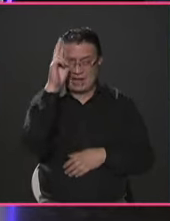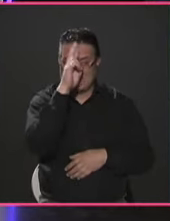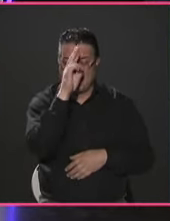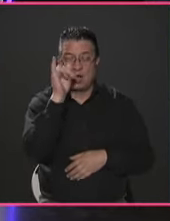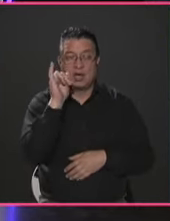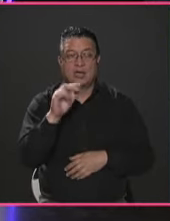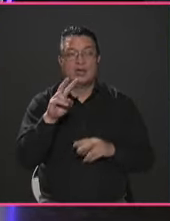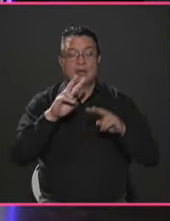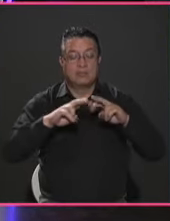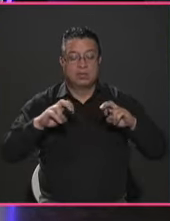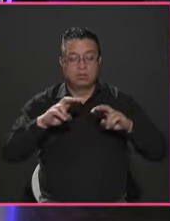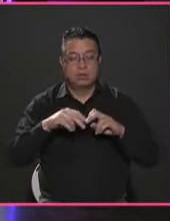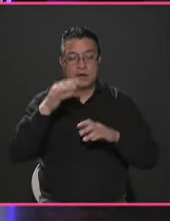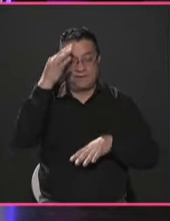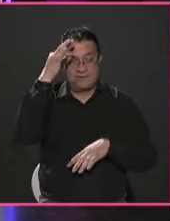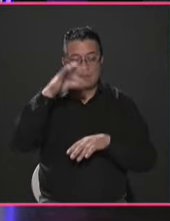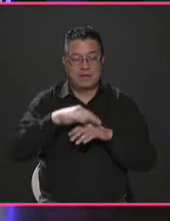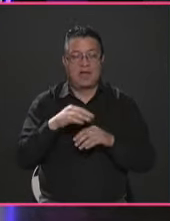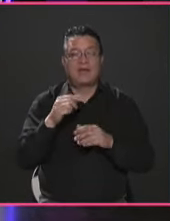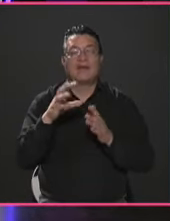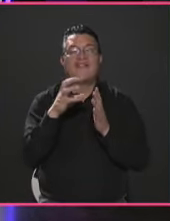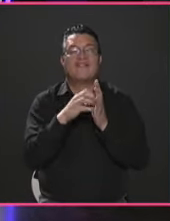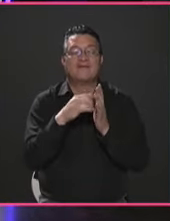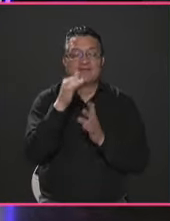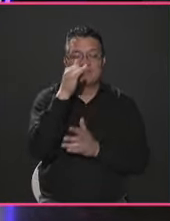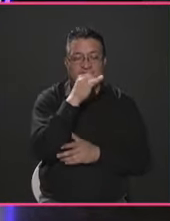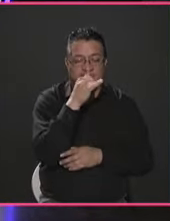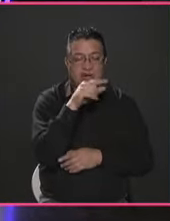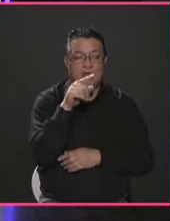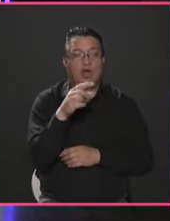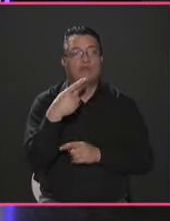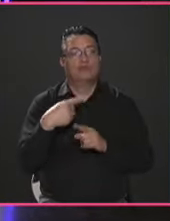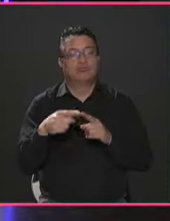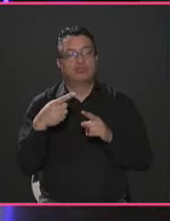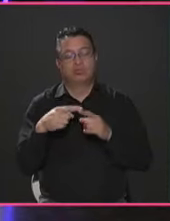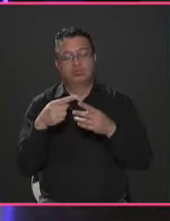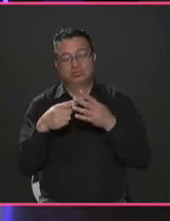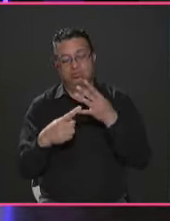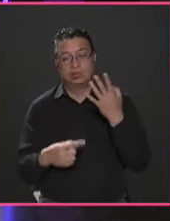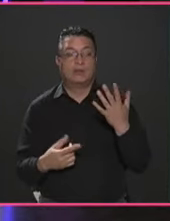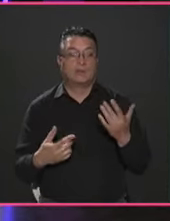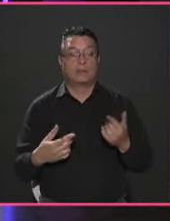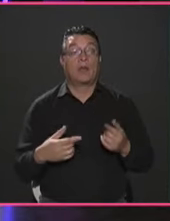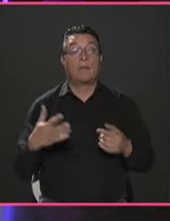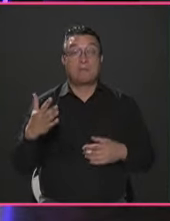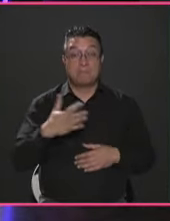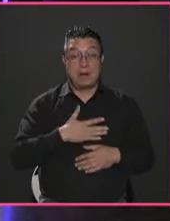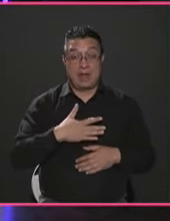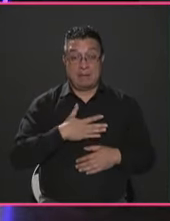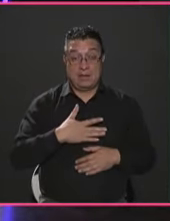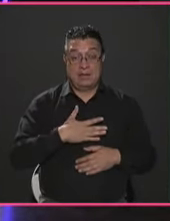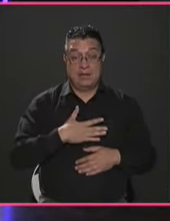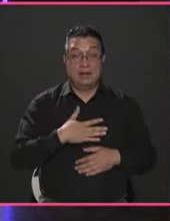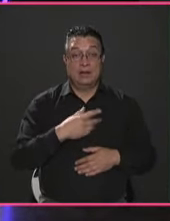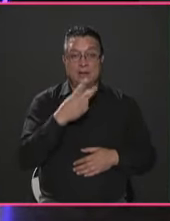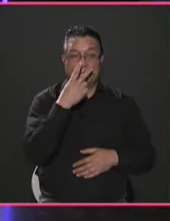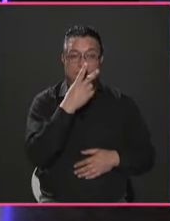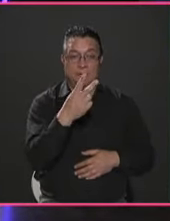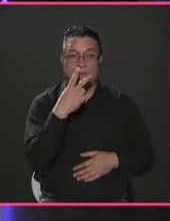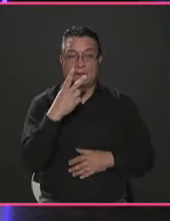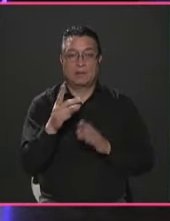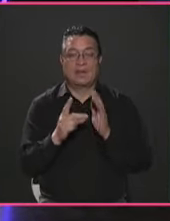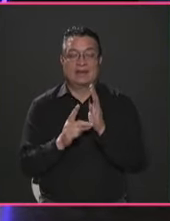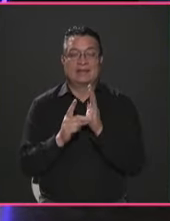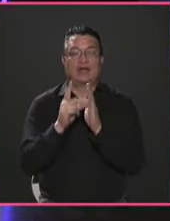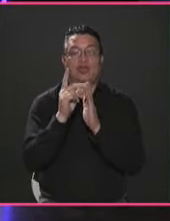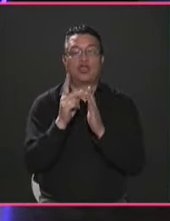monitoreo de enfermedades infecciosas entre otras hay varias aplicaciones pero para mí el observar el desarrollo de